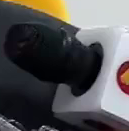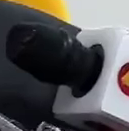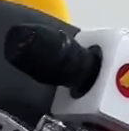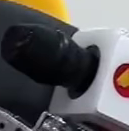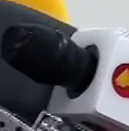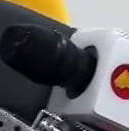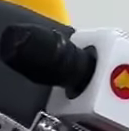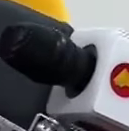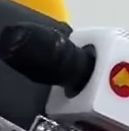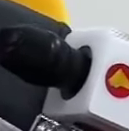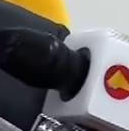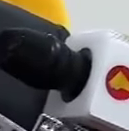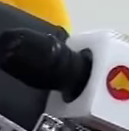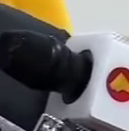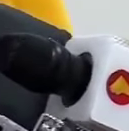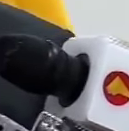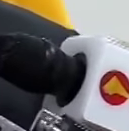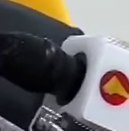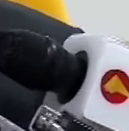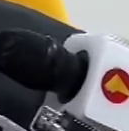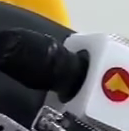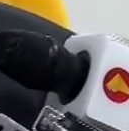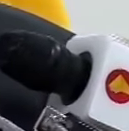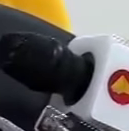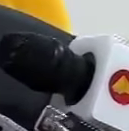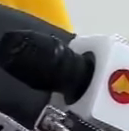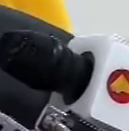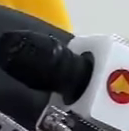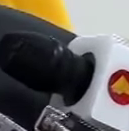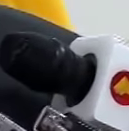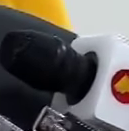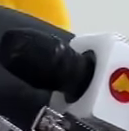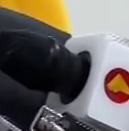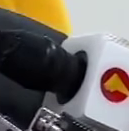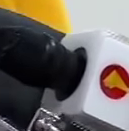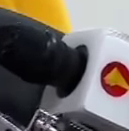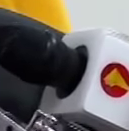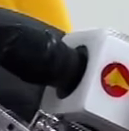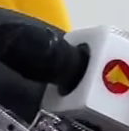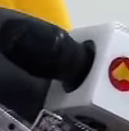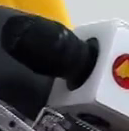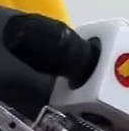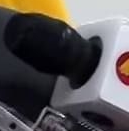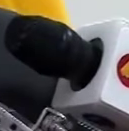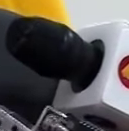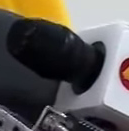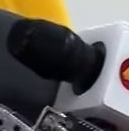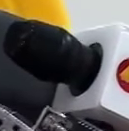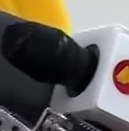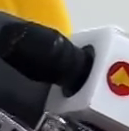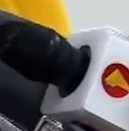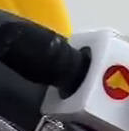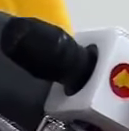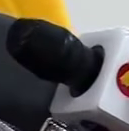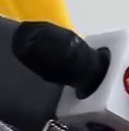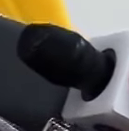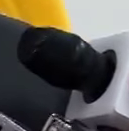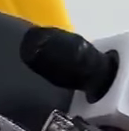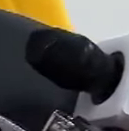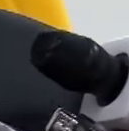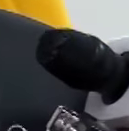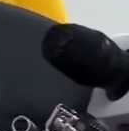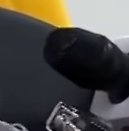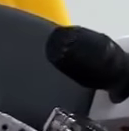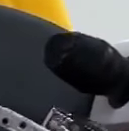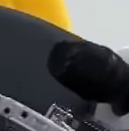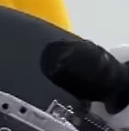disciplina, pero esto ha sido una enorme, una novedad, digamos, particular que recién nos estamos enterando. La nueva teoría de un consejo